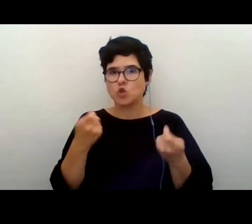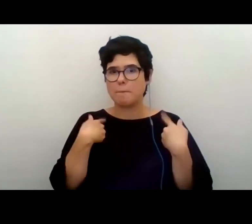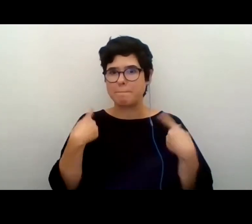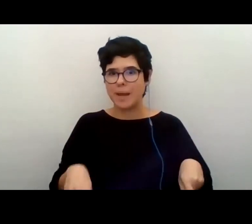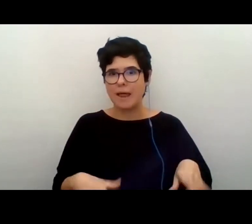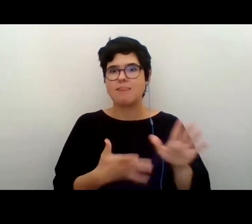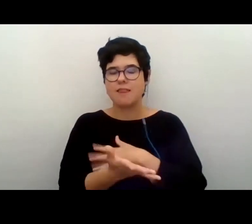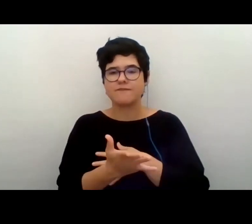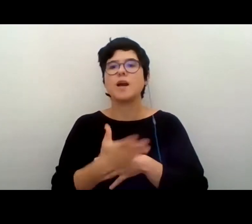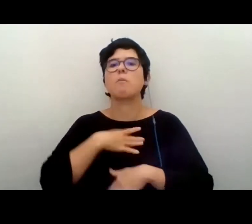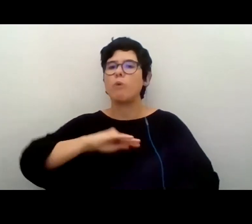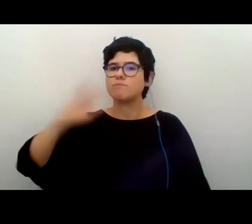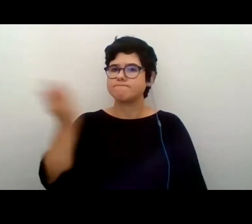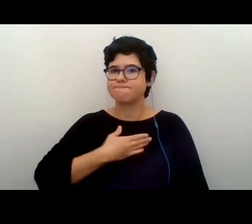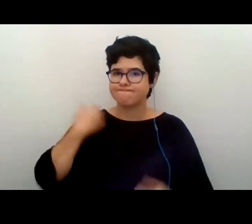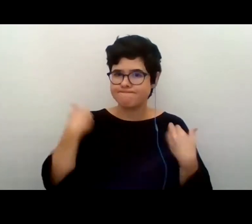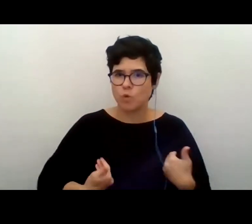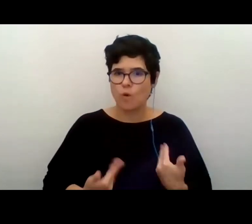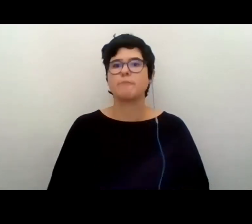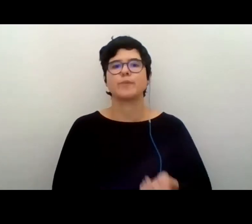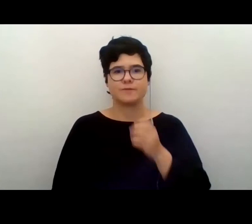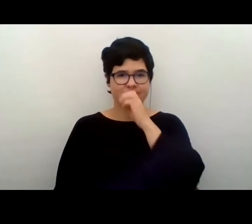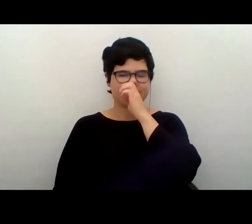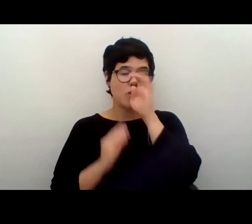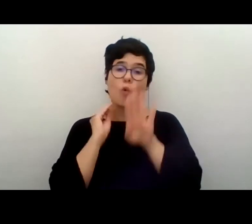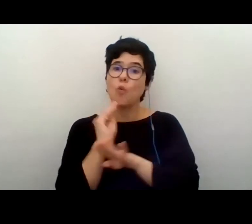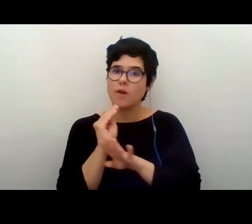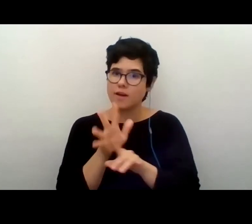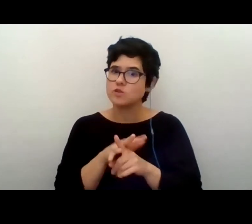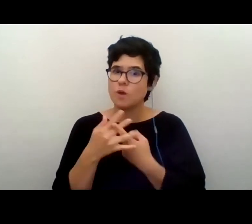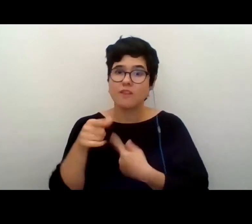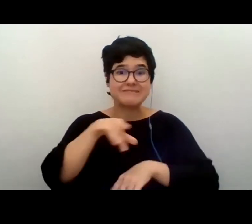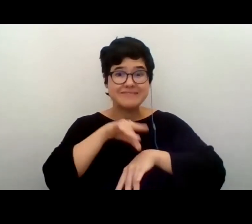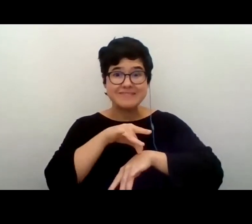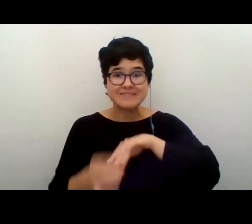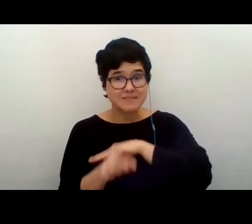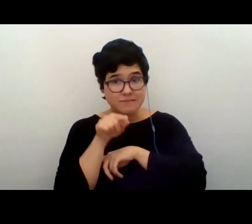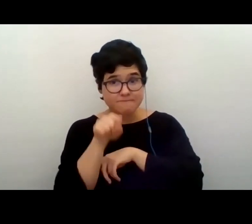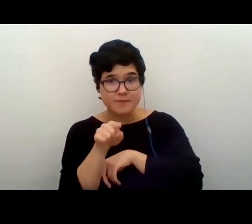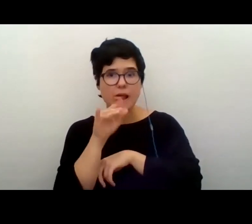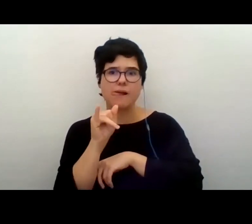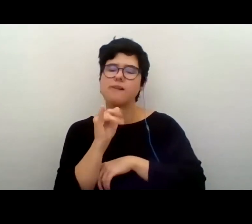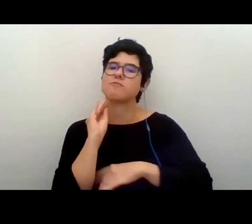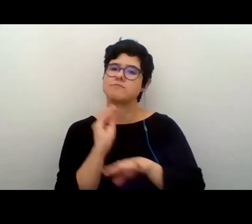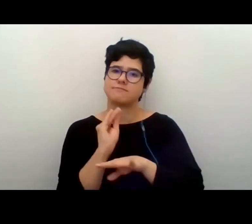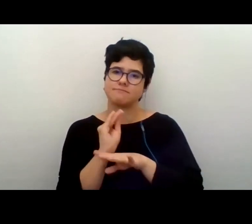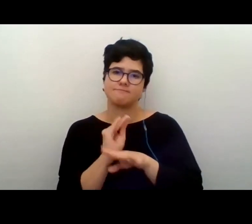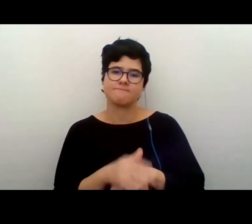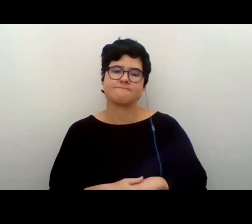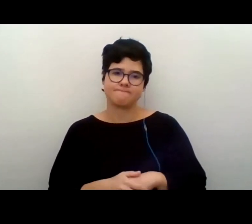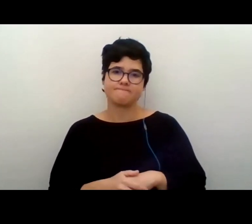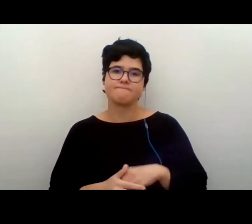acabe actuando contra ti mismo. Hay que ir mucho cuidado en esos casos, sí. Fenomenal, doctor.